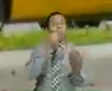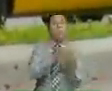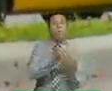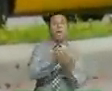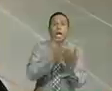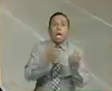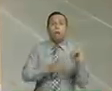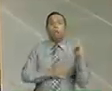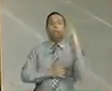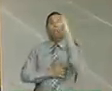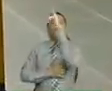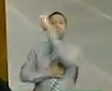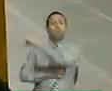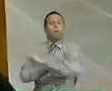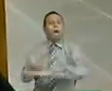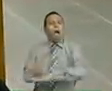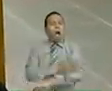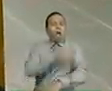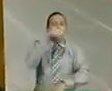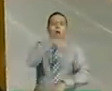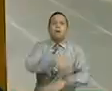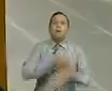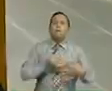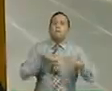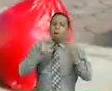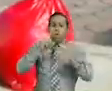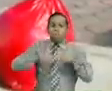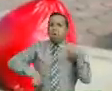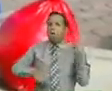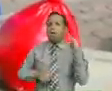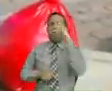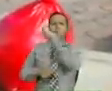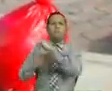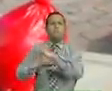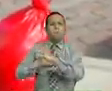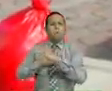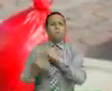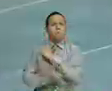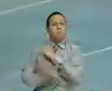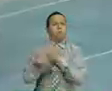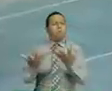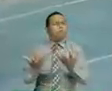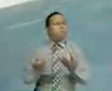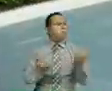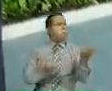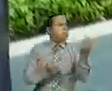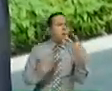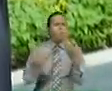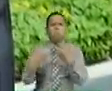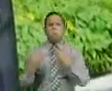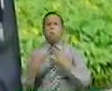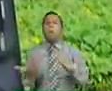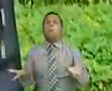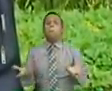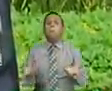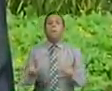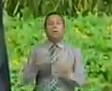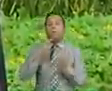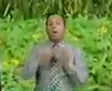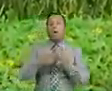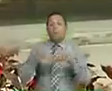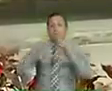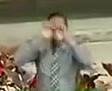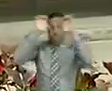usted aquí? De febrero aquí no me puedo viajar. Los encargados de dar esa información son los representantes de las compañías